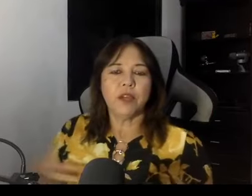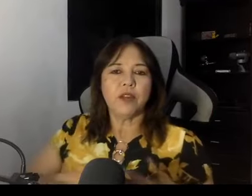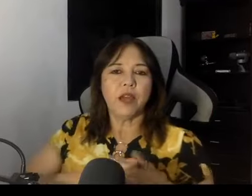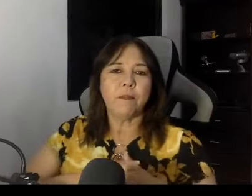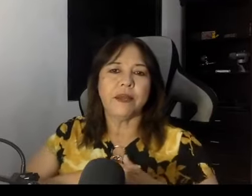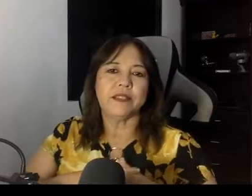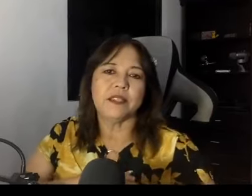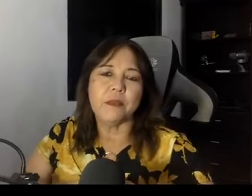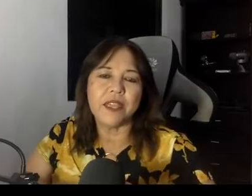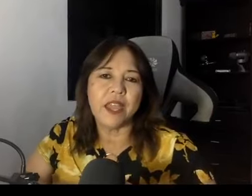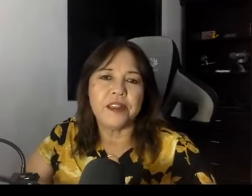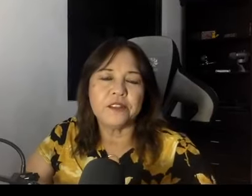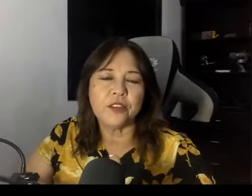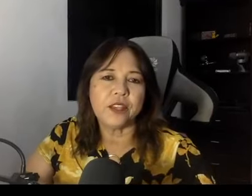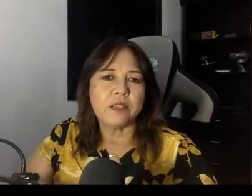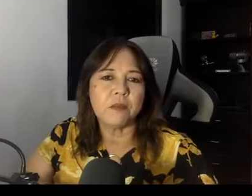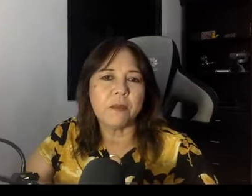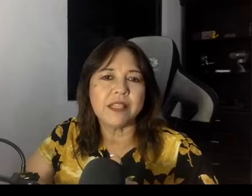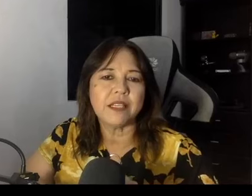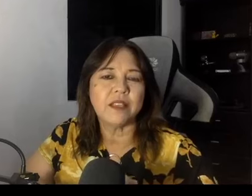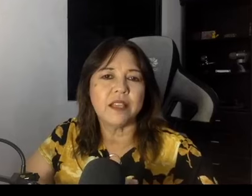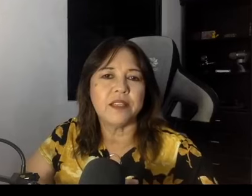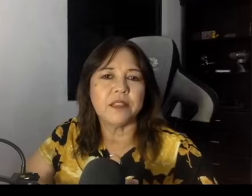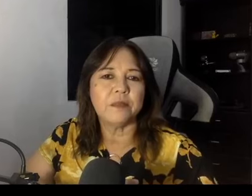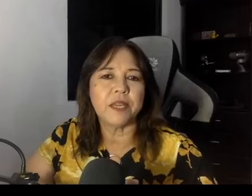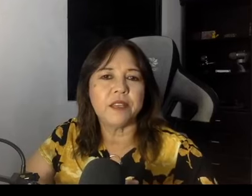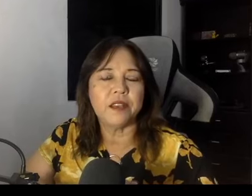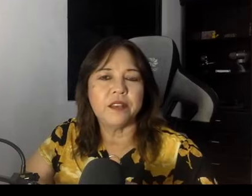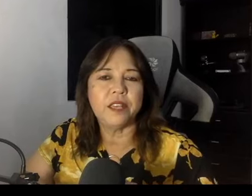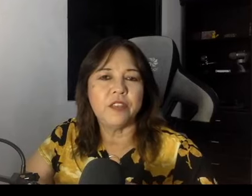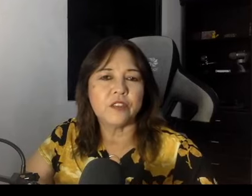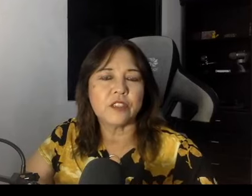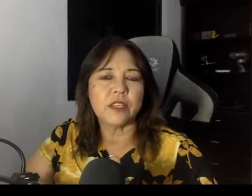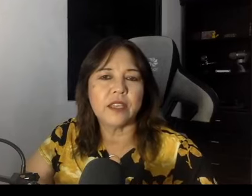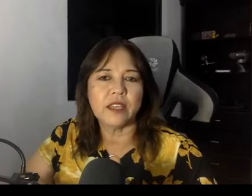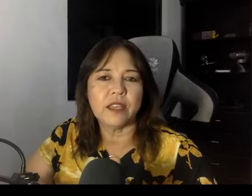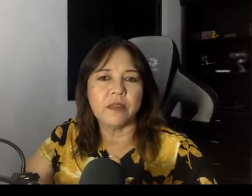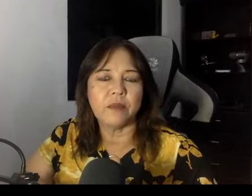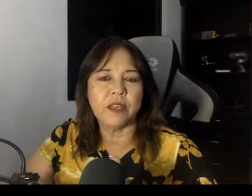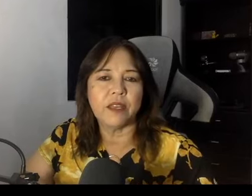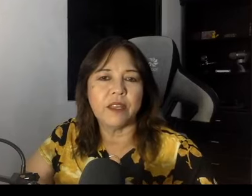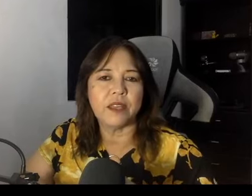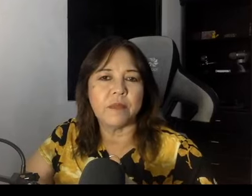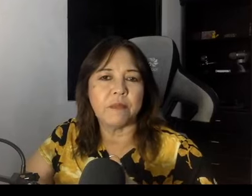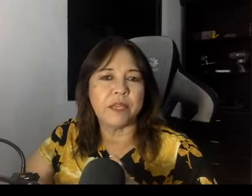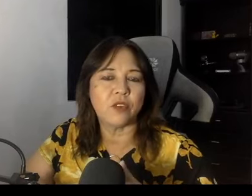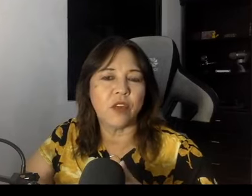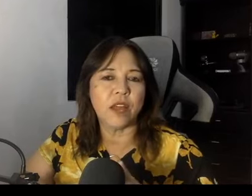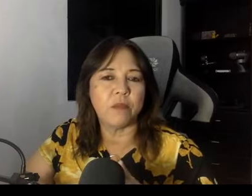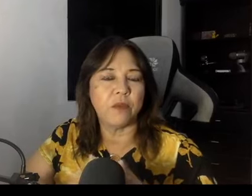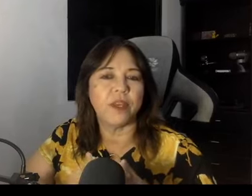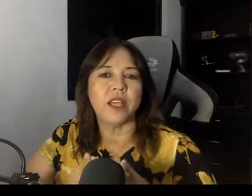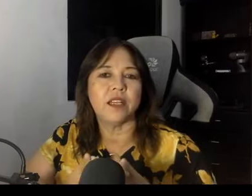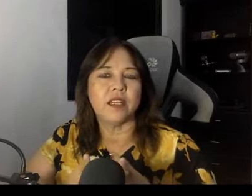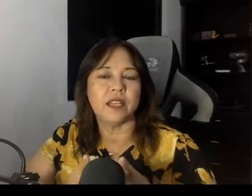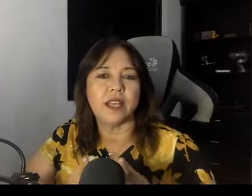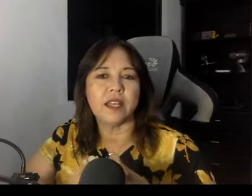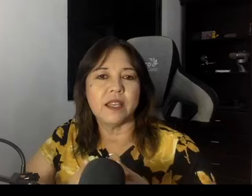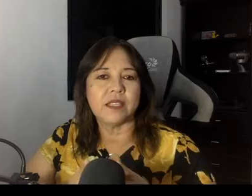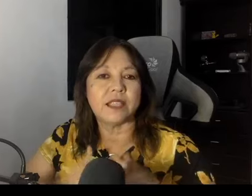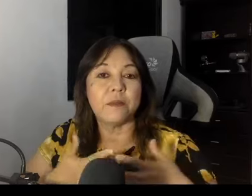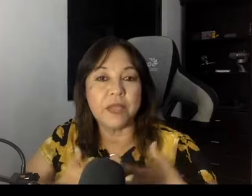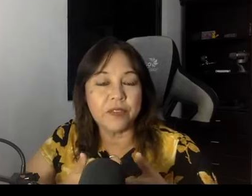Pues bueno, a partir de mañana todas las mamás que tengan también niños en edad de preescolar podrían